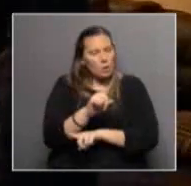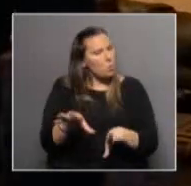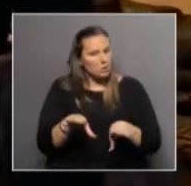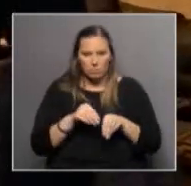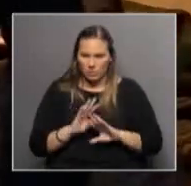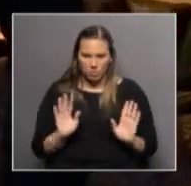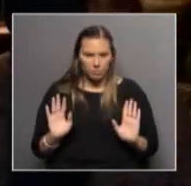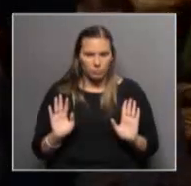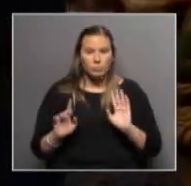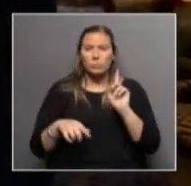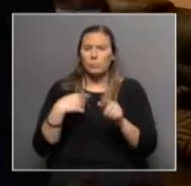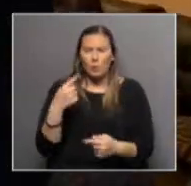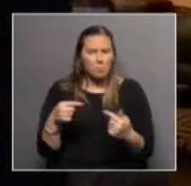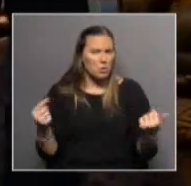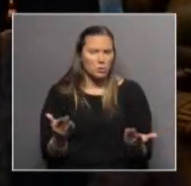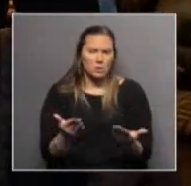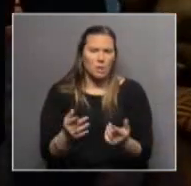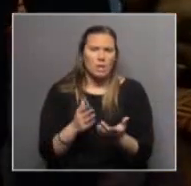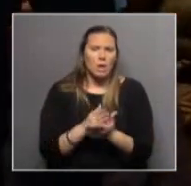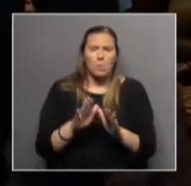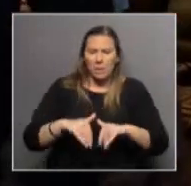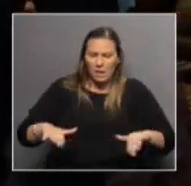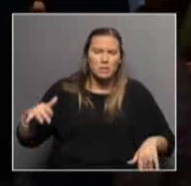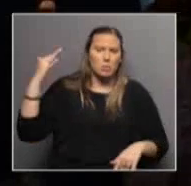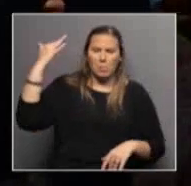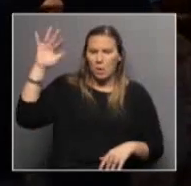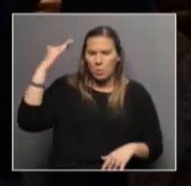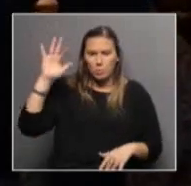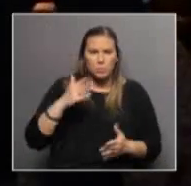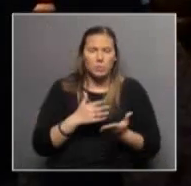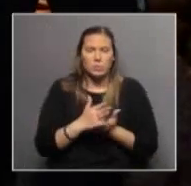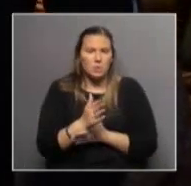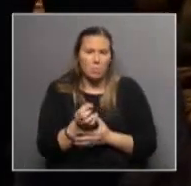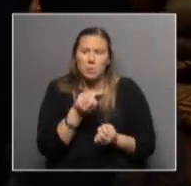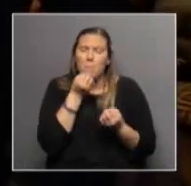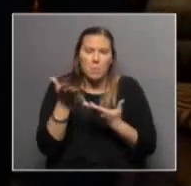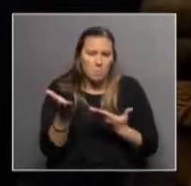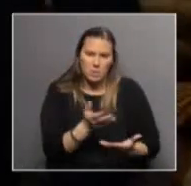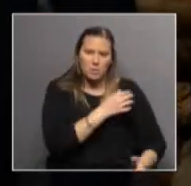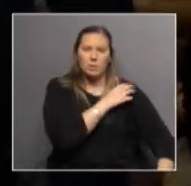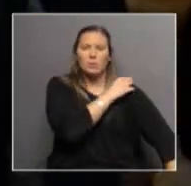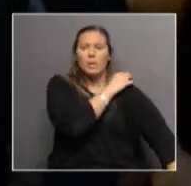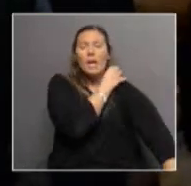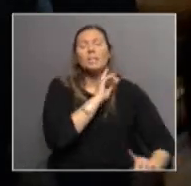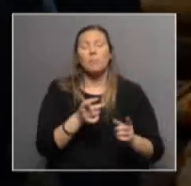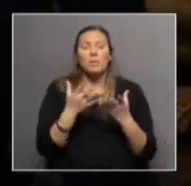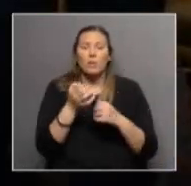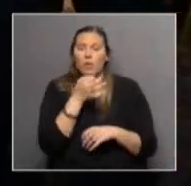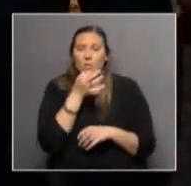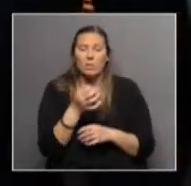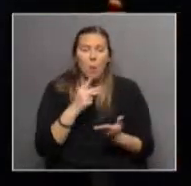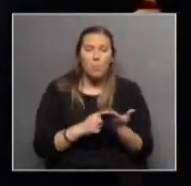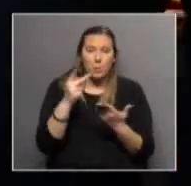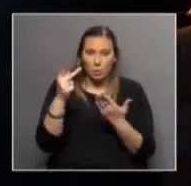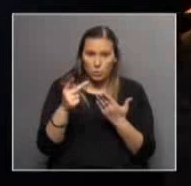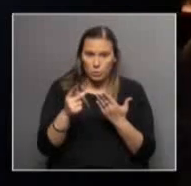nunca, lo que sea, tanto para niños como para adultos, es todo bienvenido. Y aparte te quiero comentar que estamos en un proyecto de